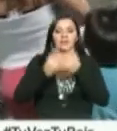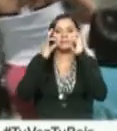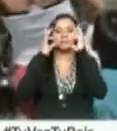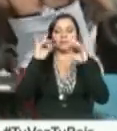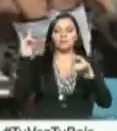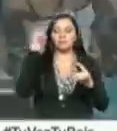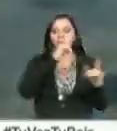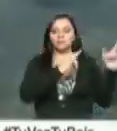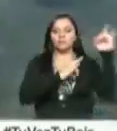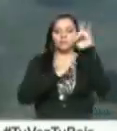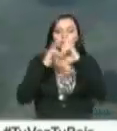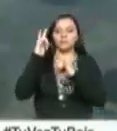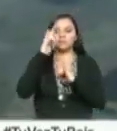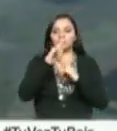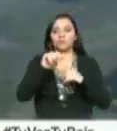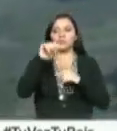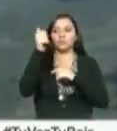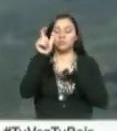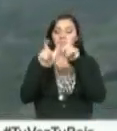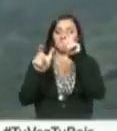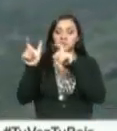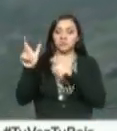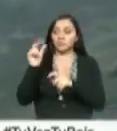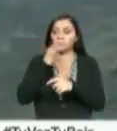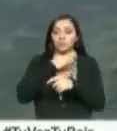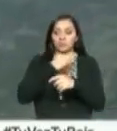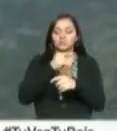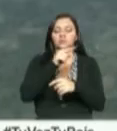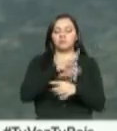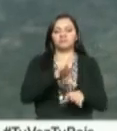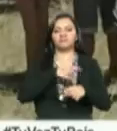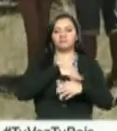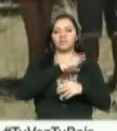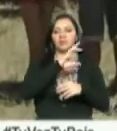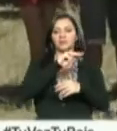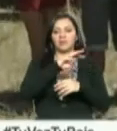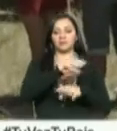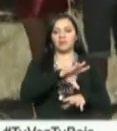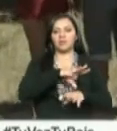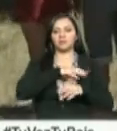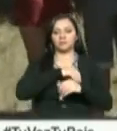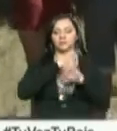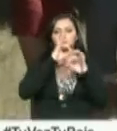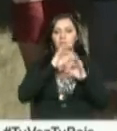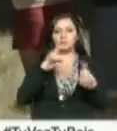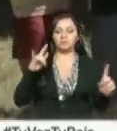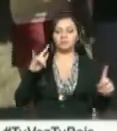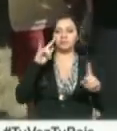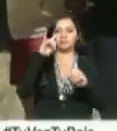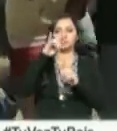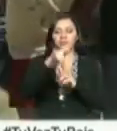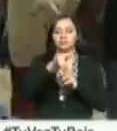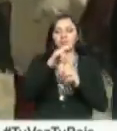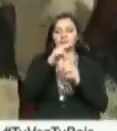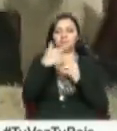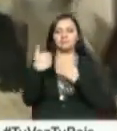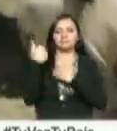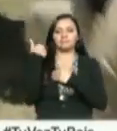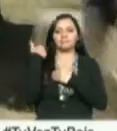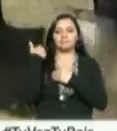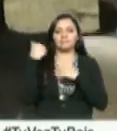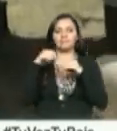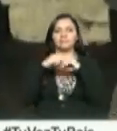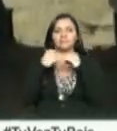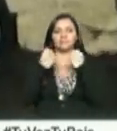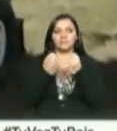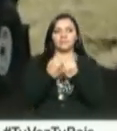rutas que no son atractivas para el resto de operadoras y que por ese motivo TAME las cubre como parte de su responsabilidad